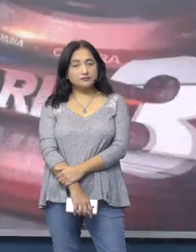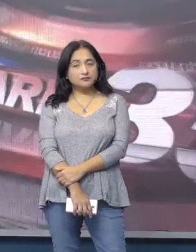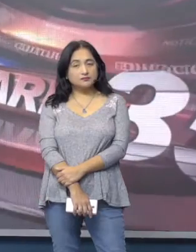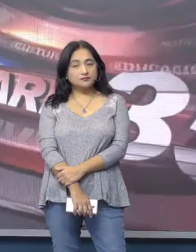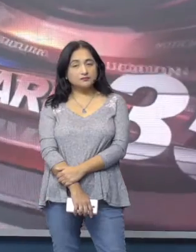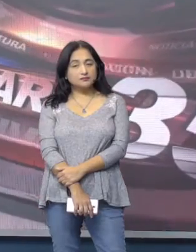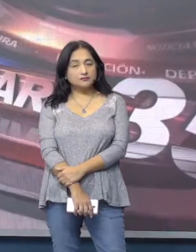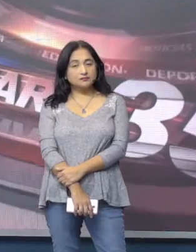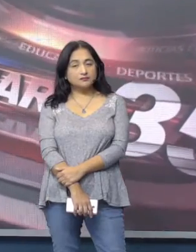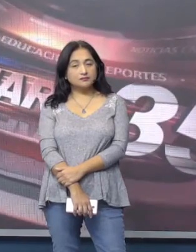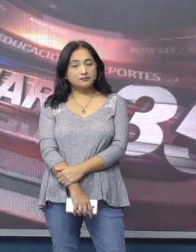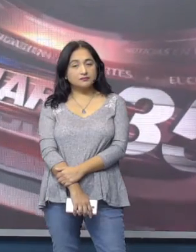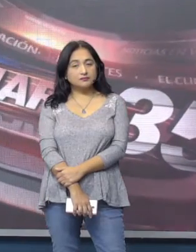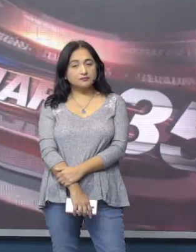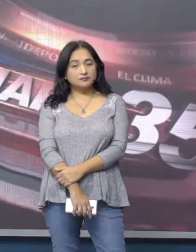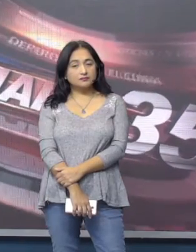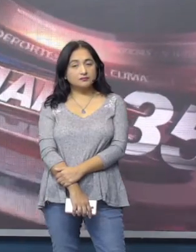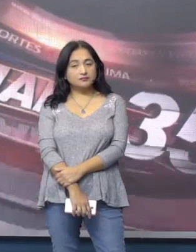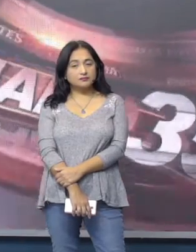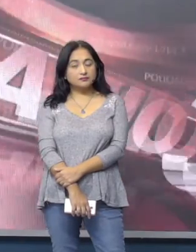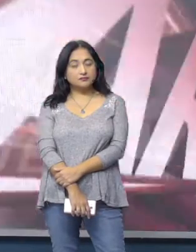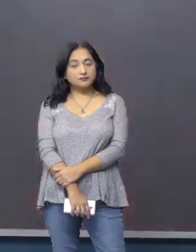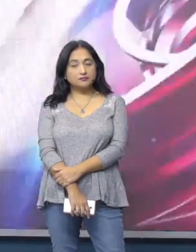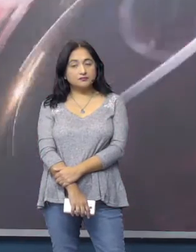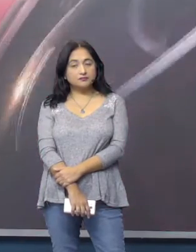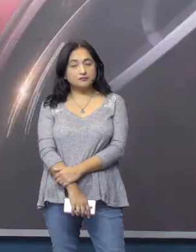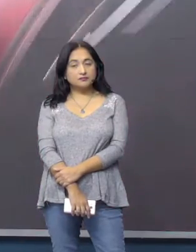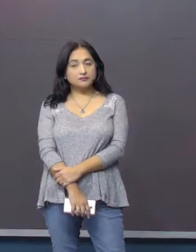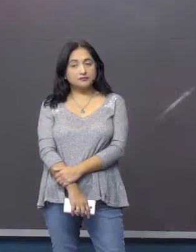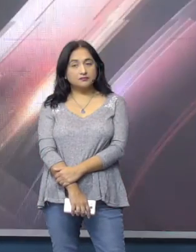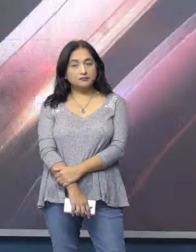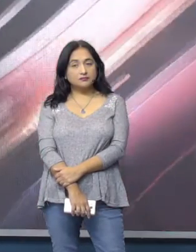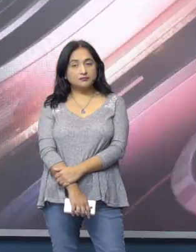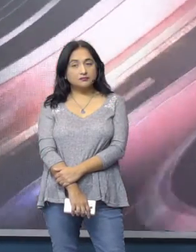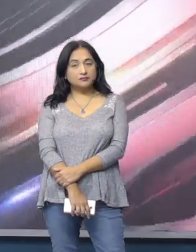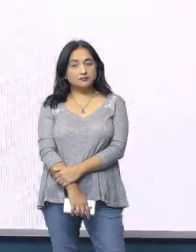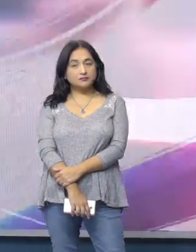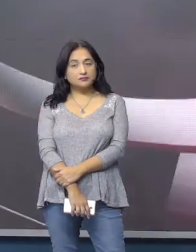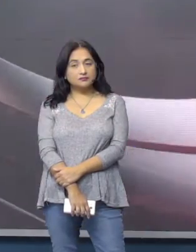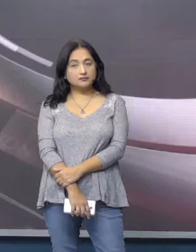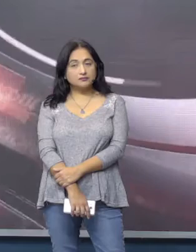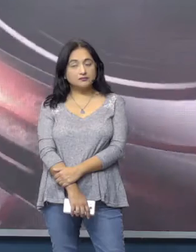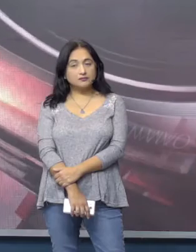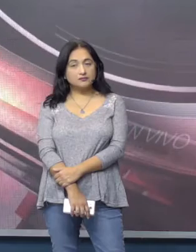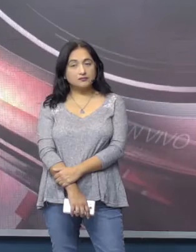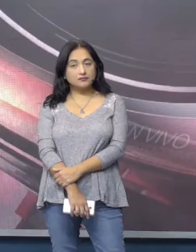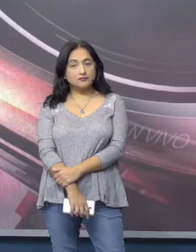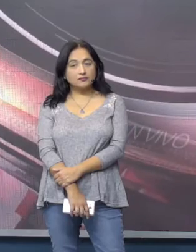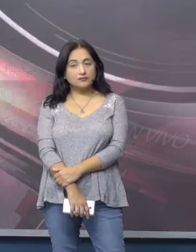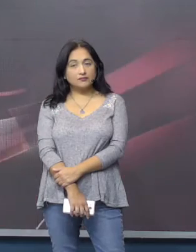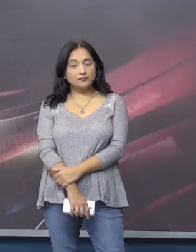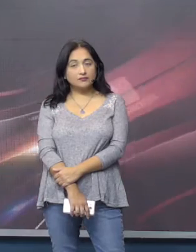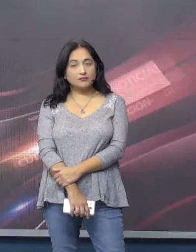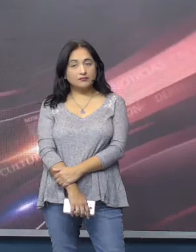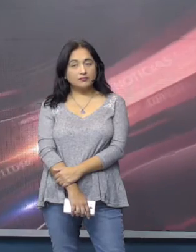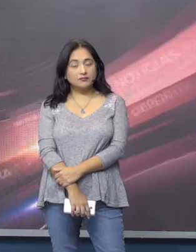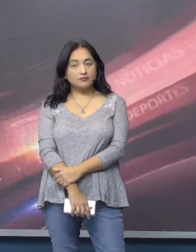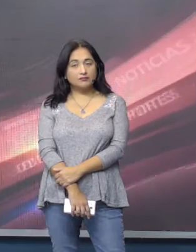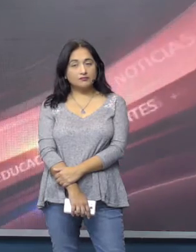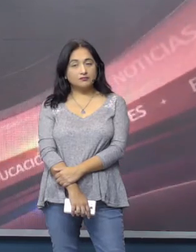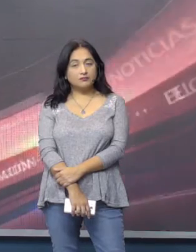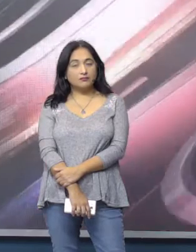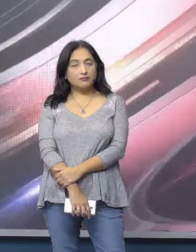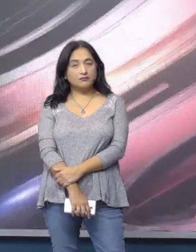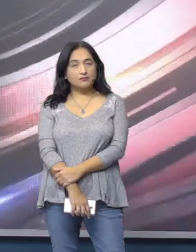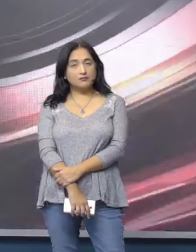pedagógica durante la declaración de aislamiento social preventivo y obligatorio, y que va a